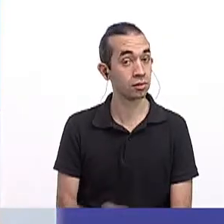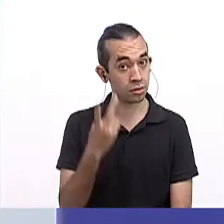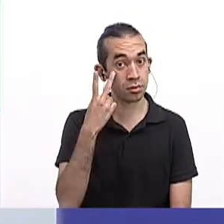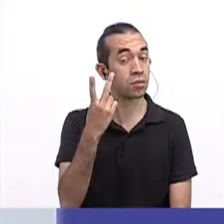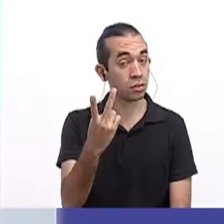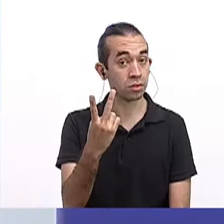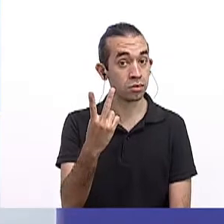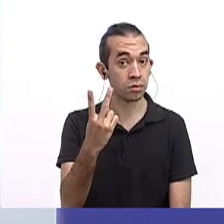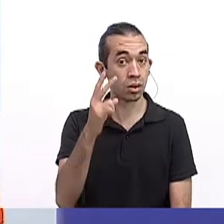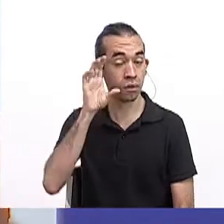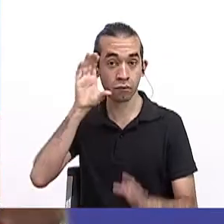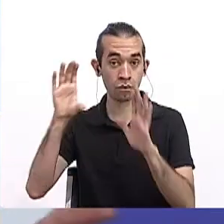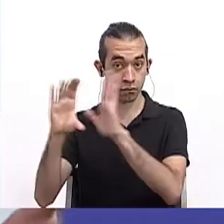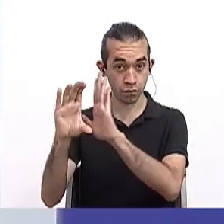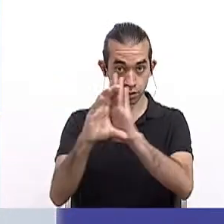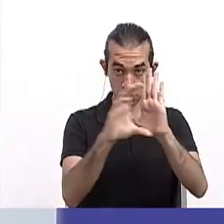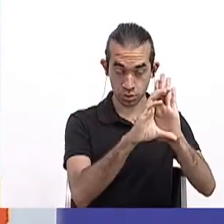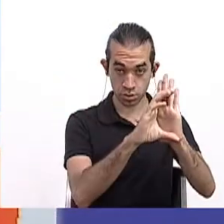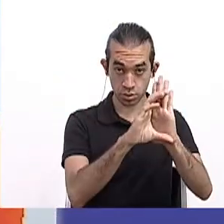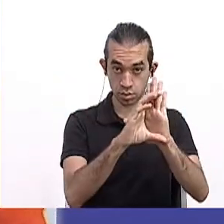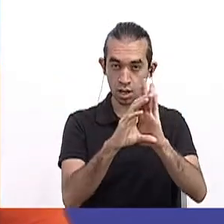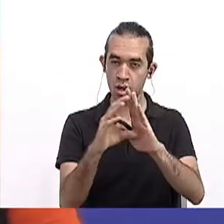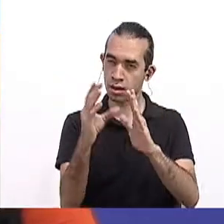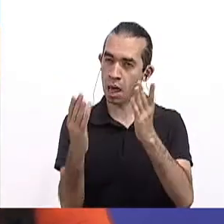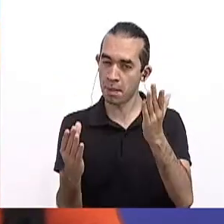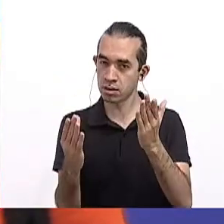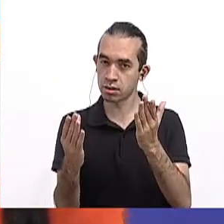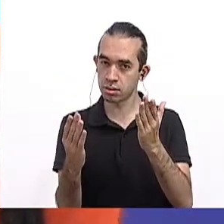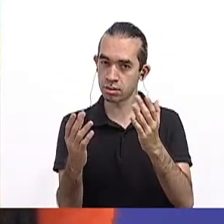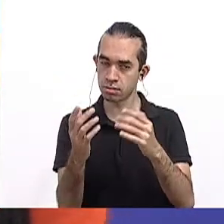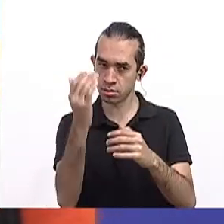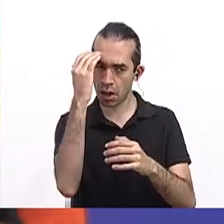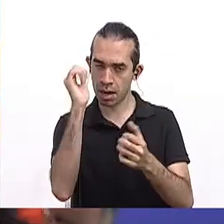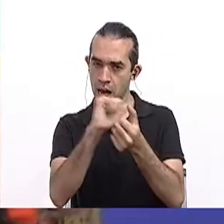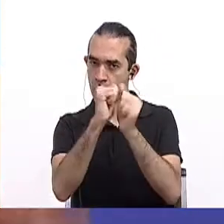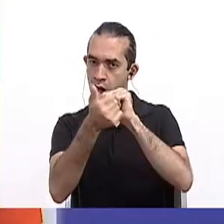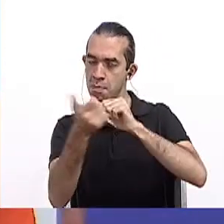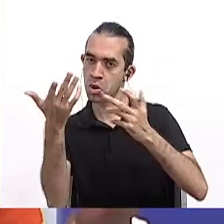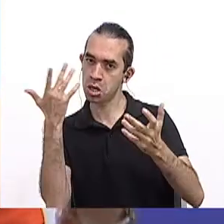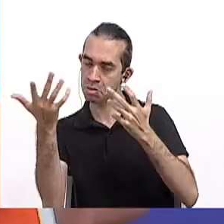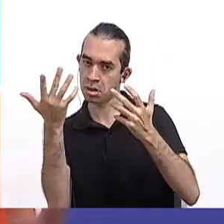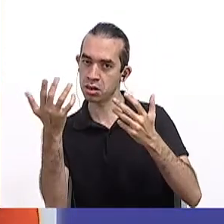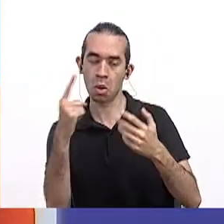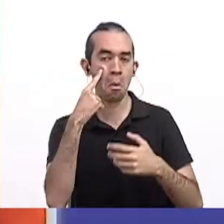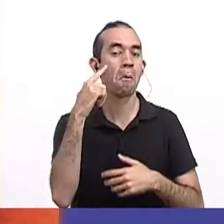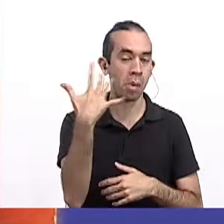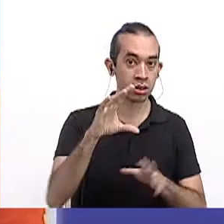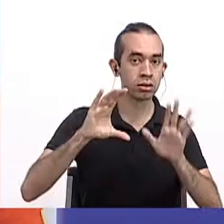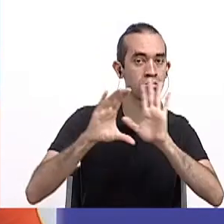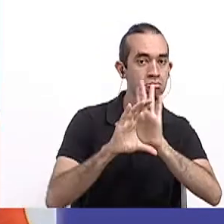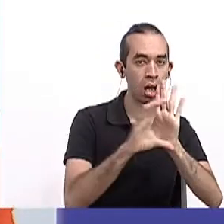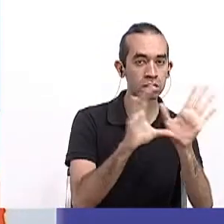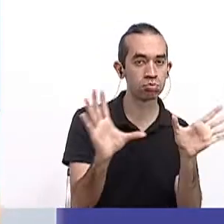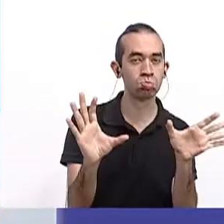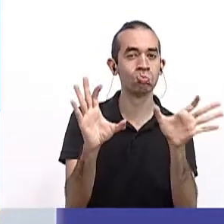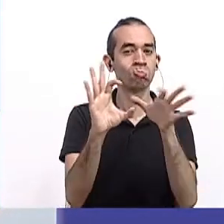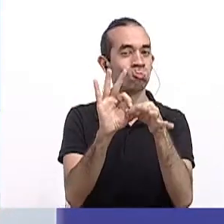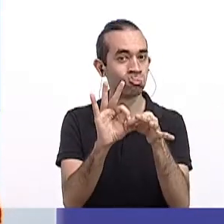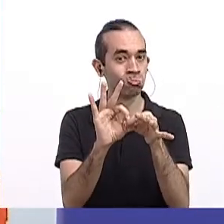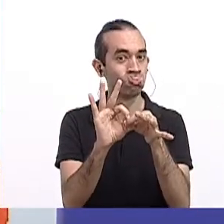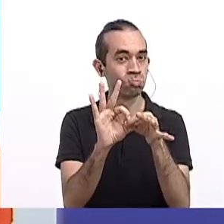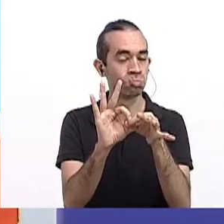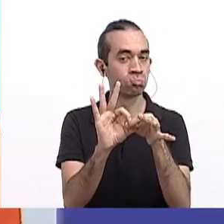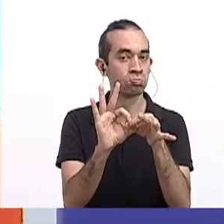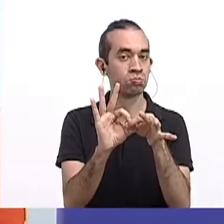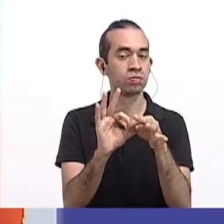¿Vieron esas imágenes? Tal vez el concepto que ustedes tienen de cambio climático se acerca mucho a esas imágenes que acabamos